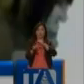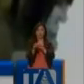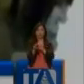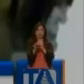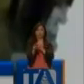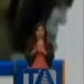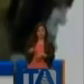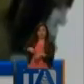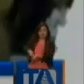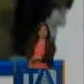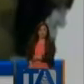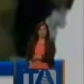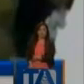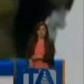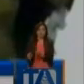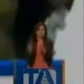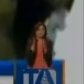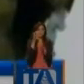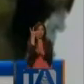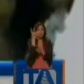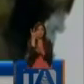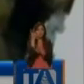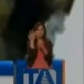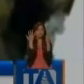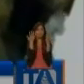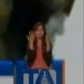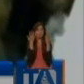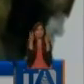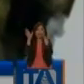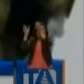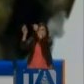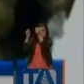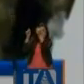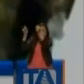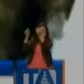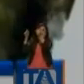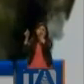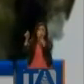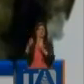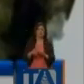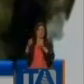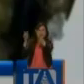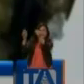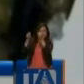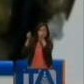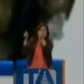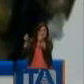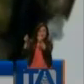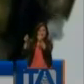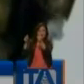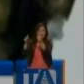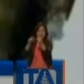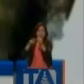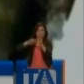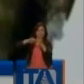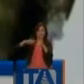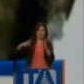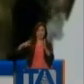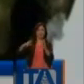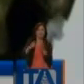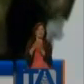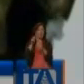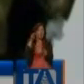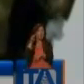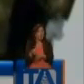bolsillo. Luego intenta con las dos manos sacar el televisor, sin lograrlo. Mueve el soporte y un mueble para desconectarlo. En